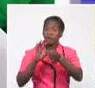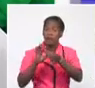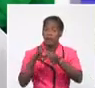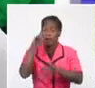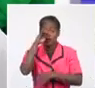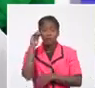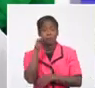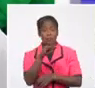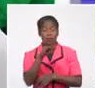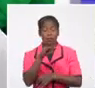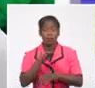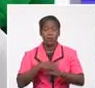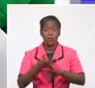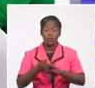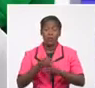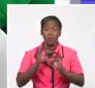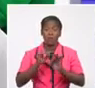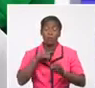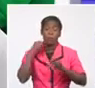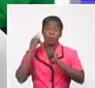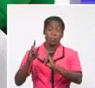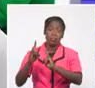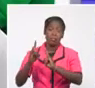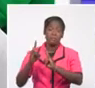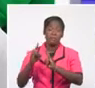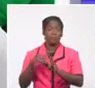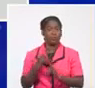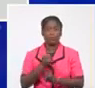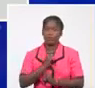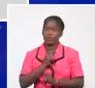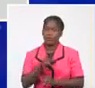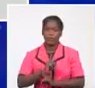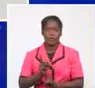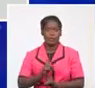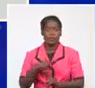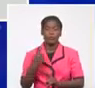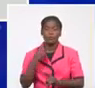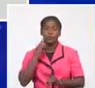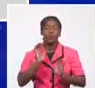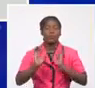de fallecimiento. Ahí tienen el gráfico final de Cuba.